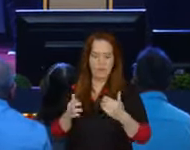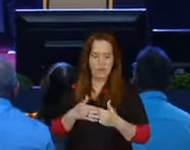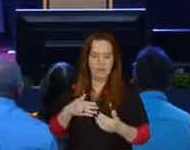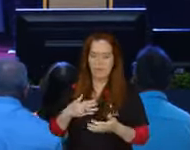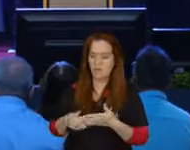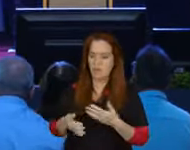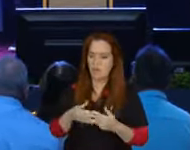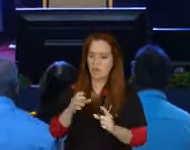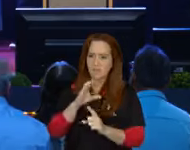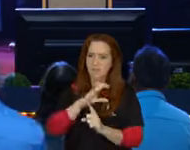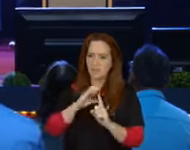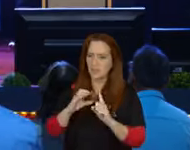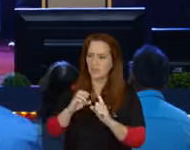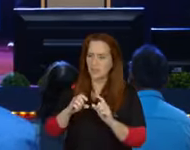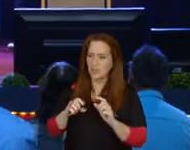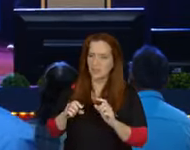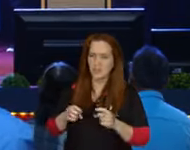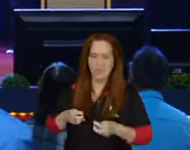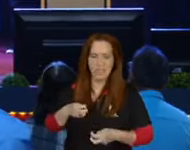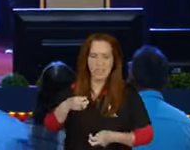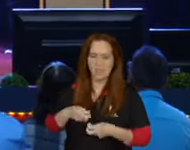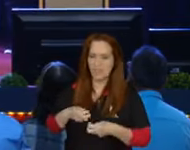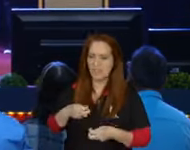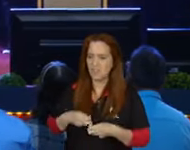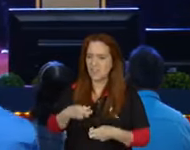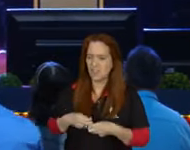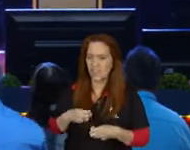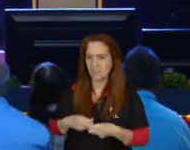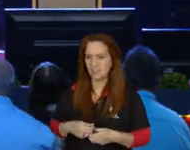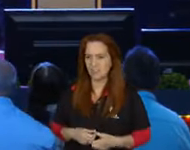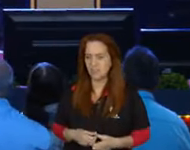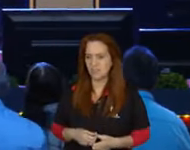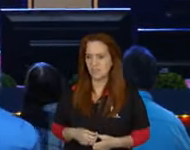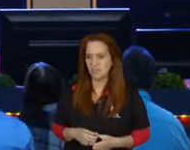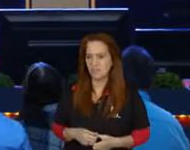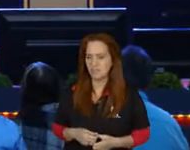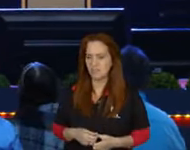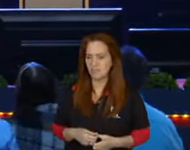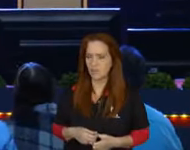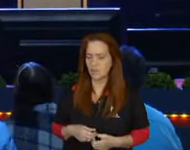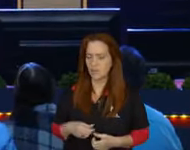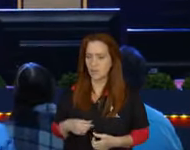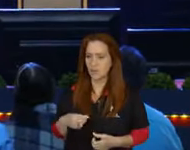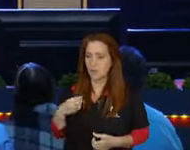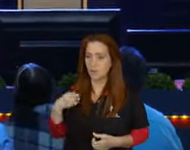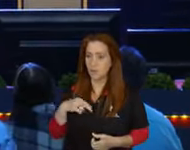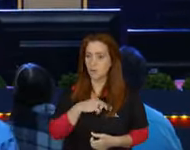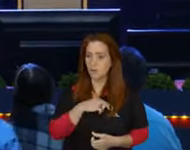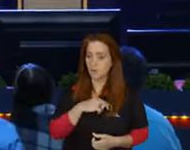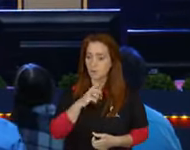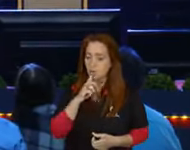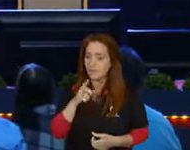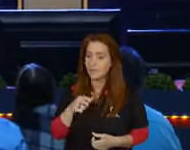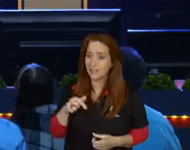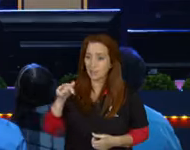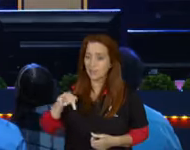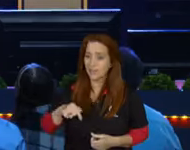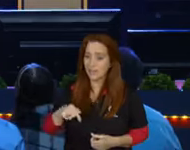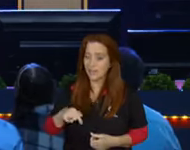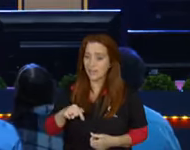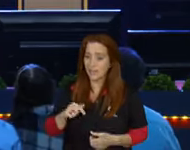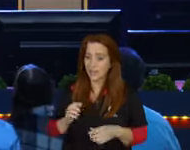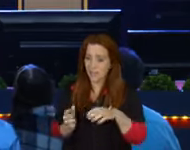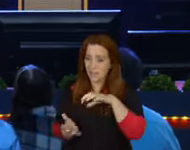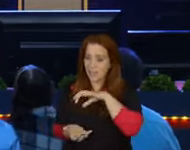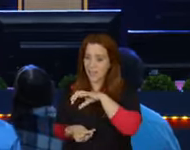sin decirte que es una vida de rosas sin espinas, no. Estamos en el mundo. Y Jesús dijo: en el mundo tendréis aflicción.